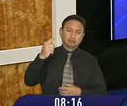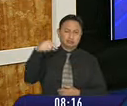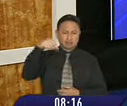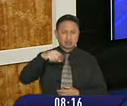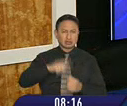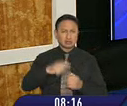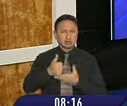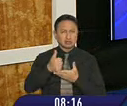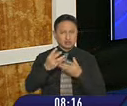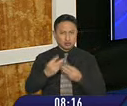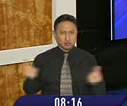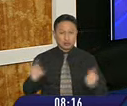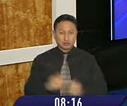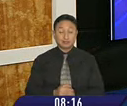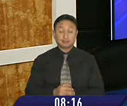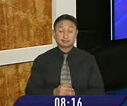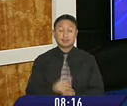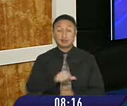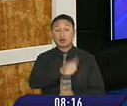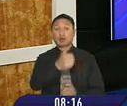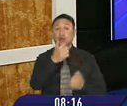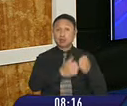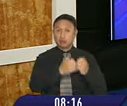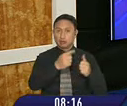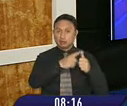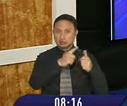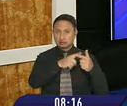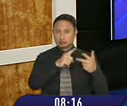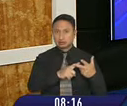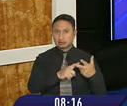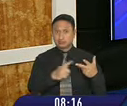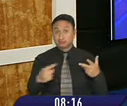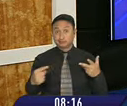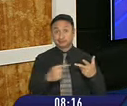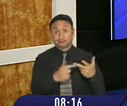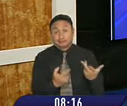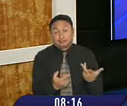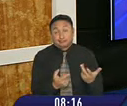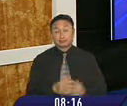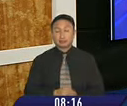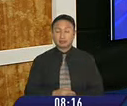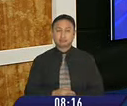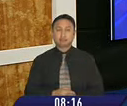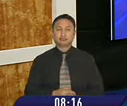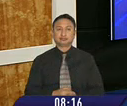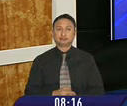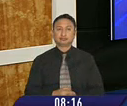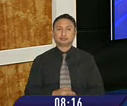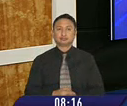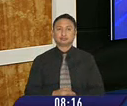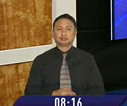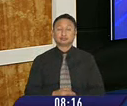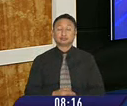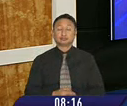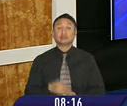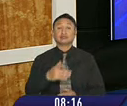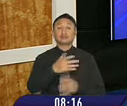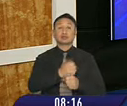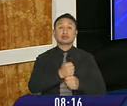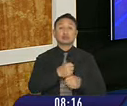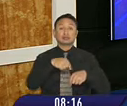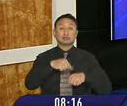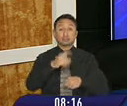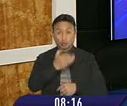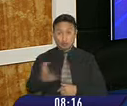ciudad. Y encima de eso, los otros problemas analizados, vistos, que se tienen planteados directamente desde la seguridad. Así que